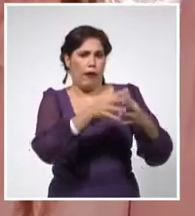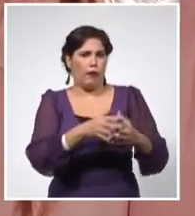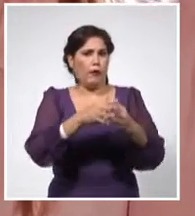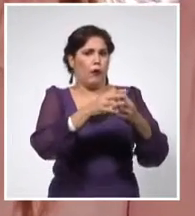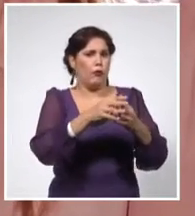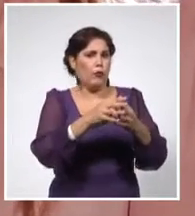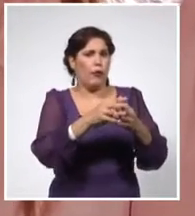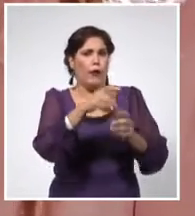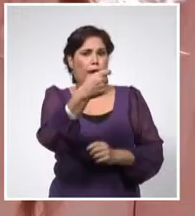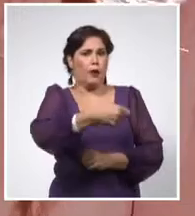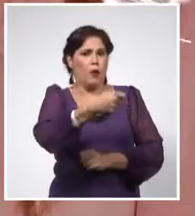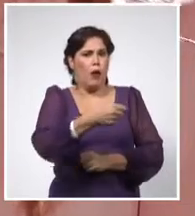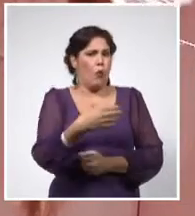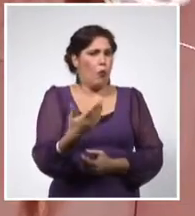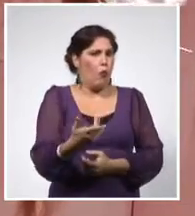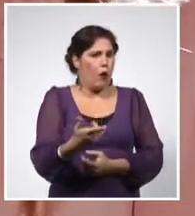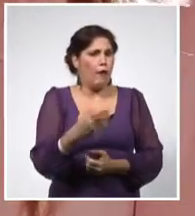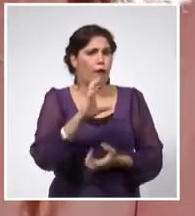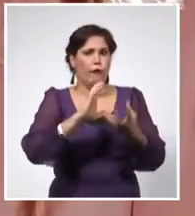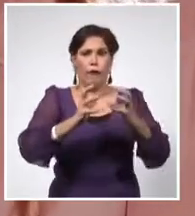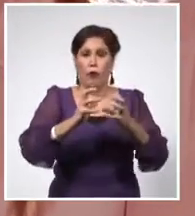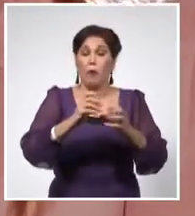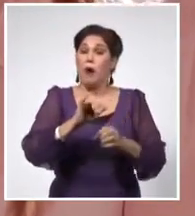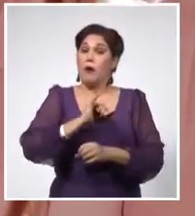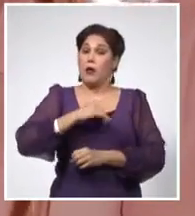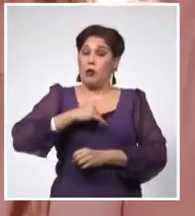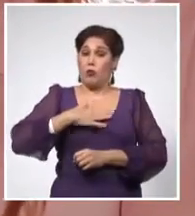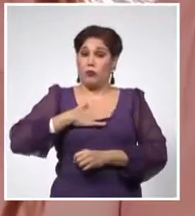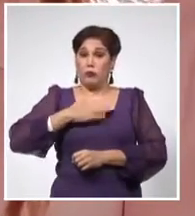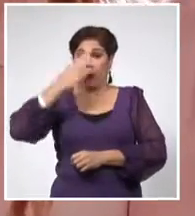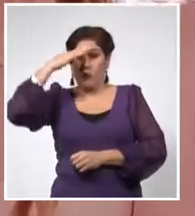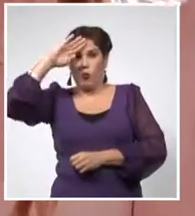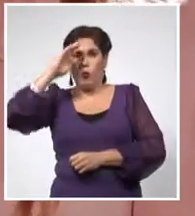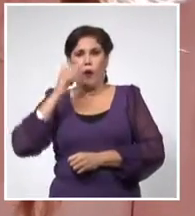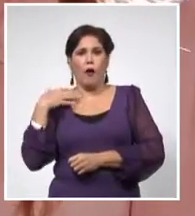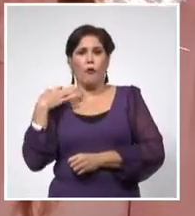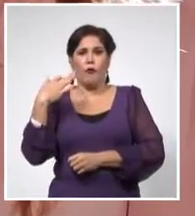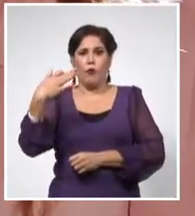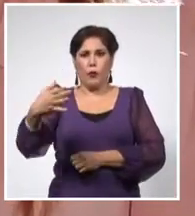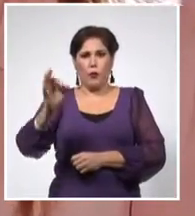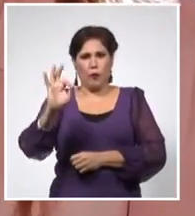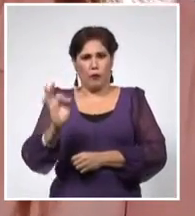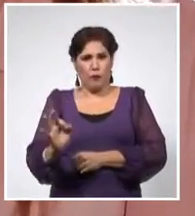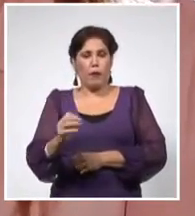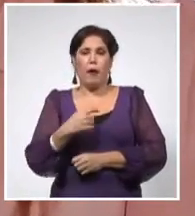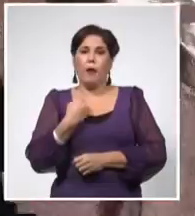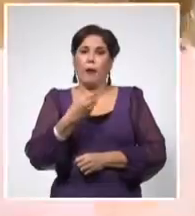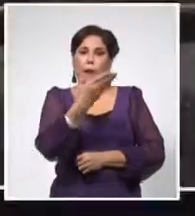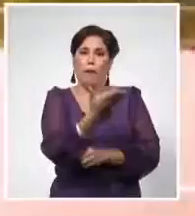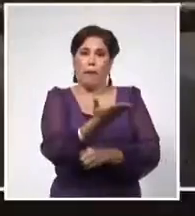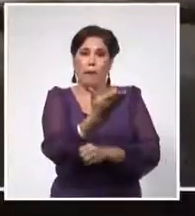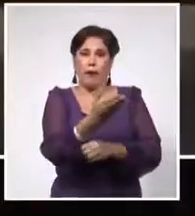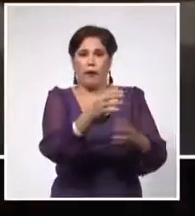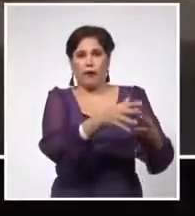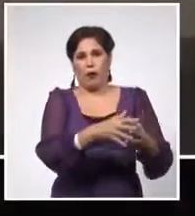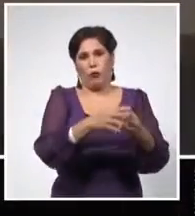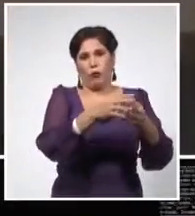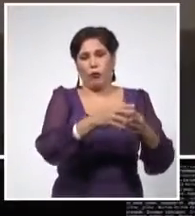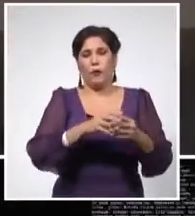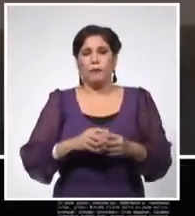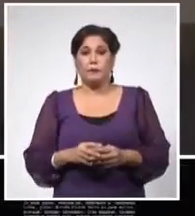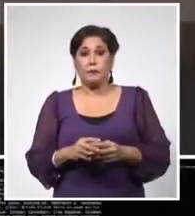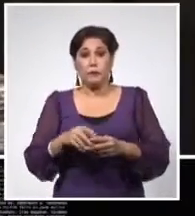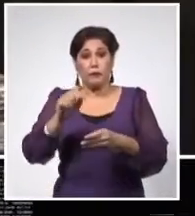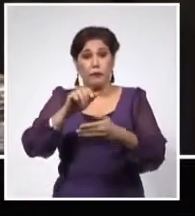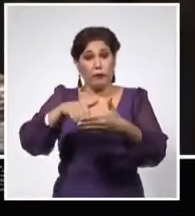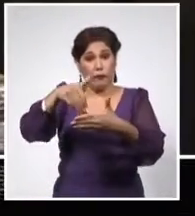los tribunales norteamericanos y cuál va a ser el futuro de las demandas en los Estados Unidos. De cara a las urnas